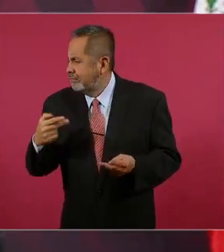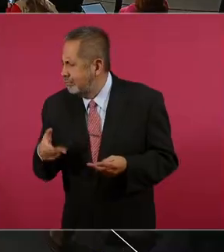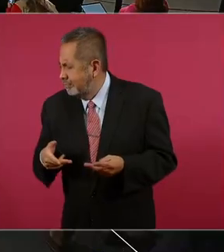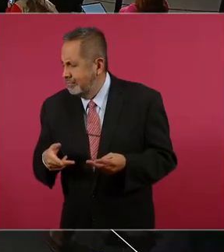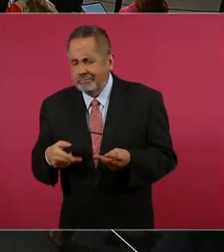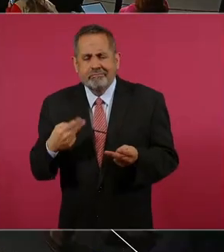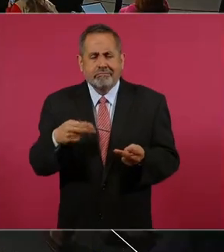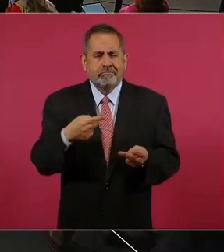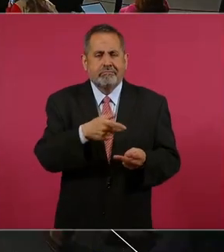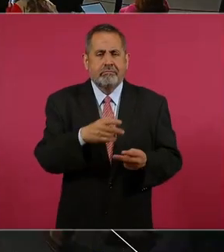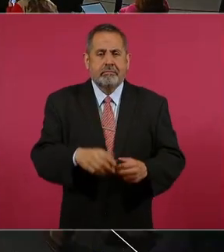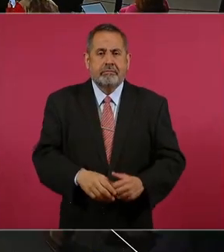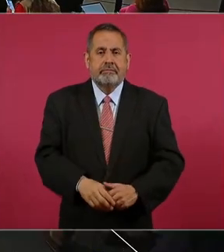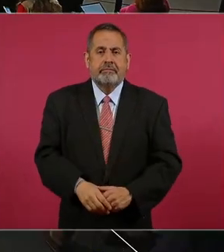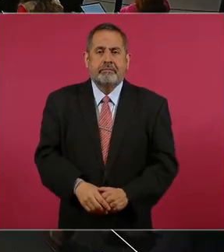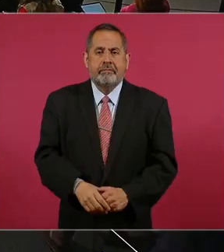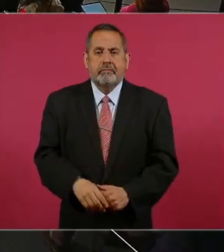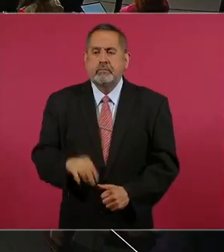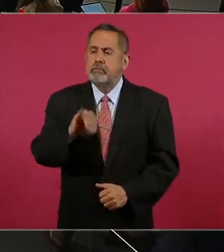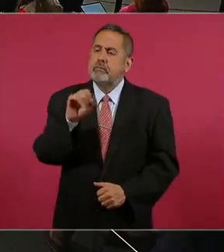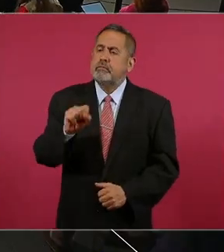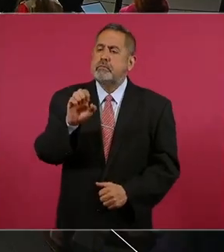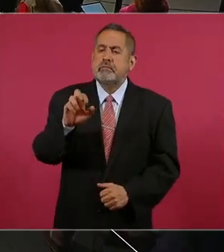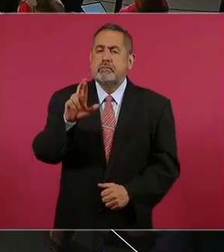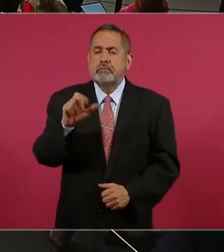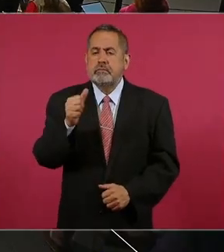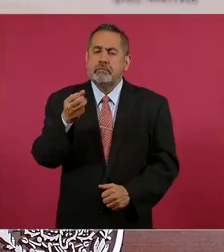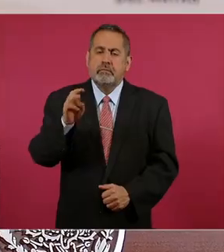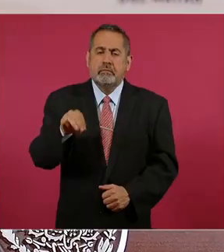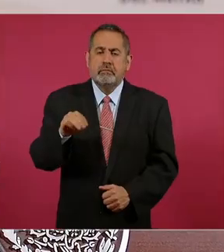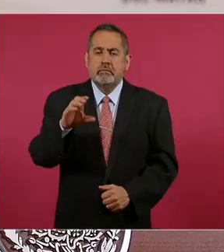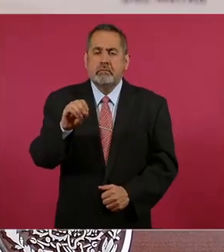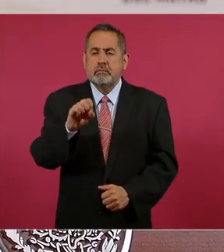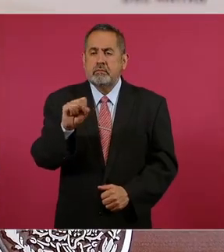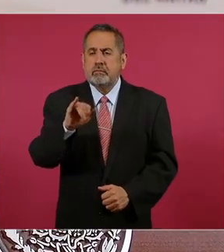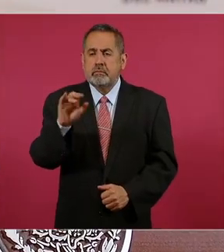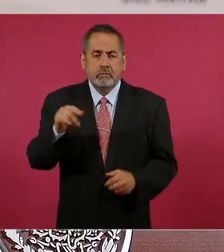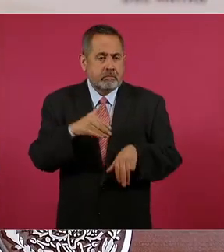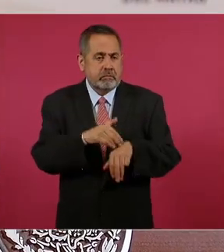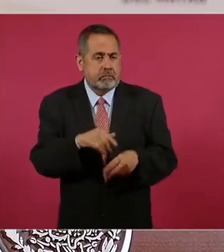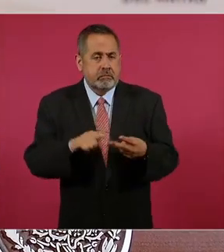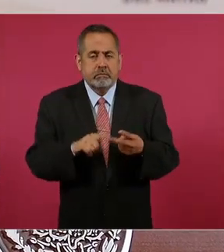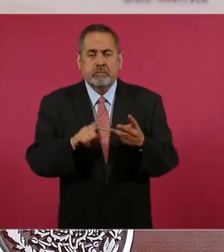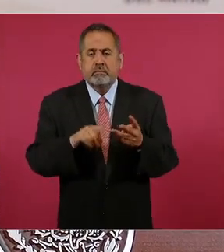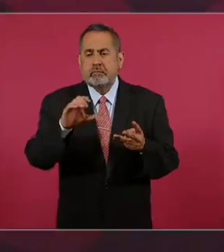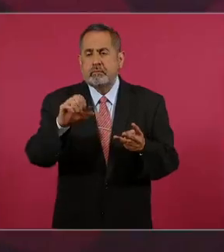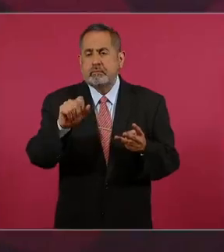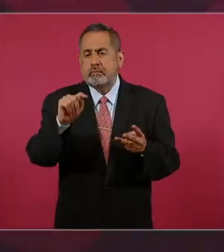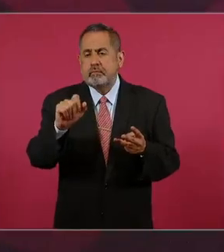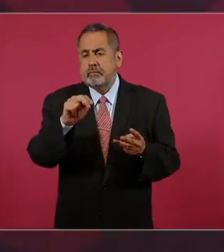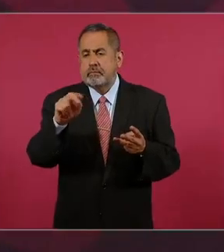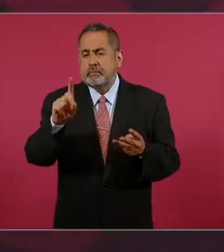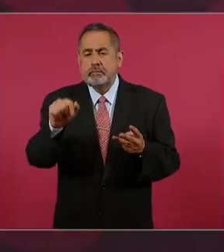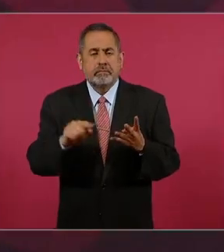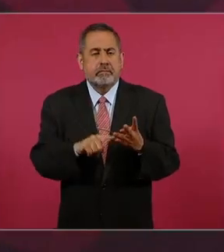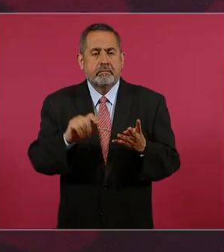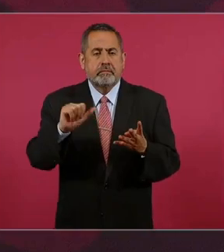Sí. José Ramón Cosío, Castañeda, Aguilar Camín,